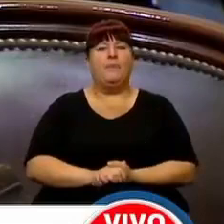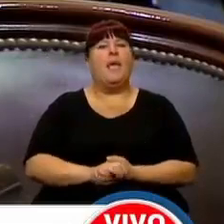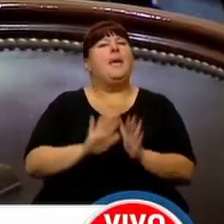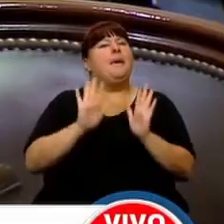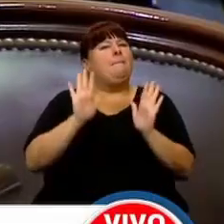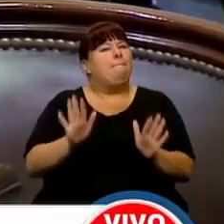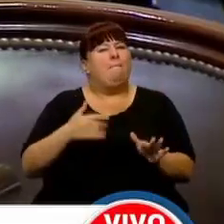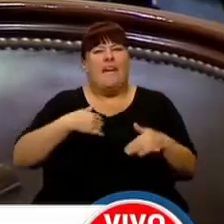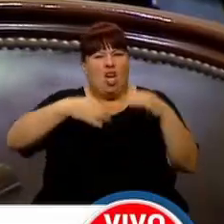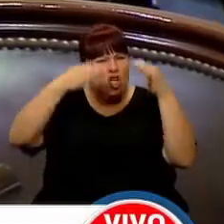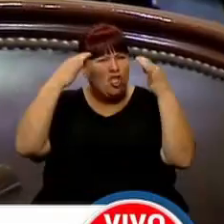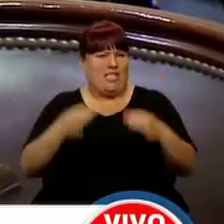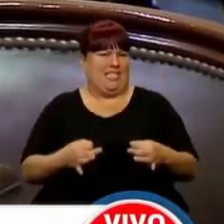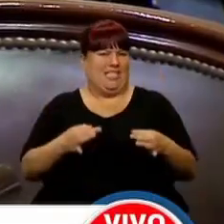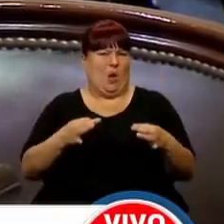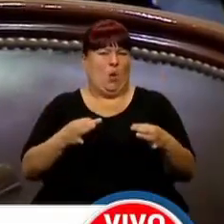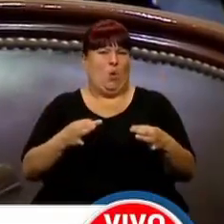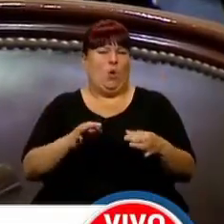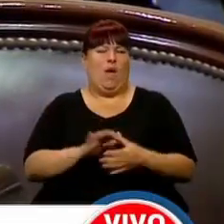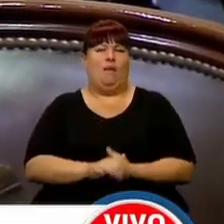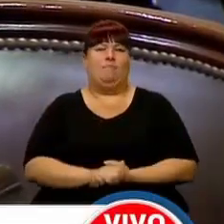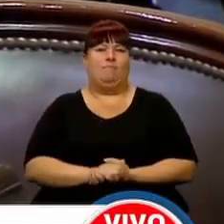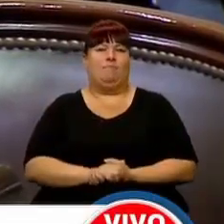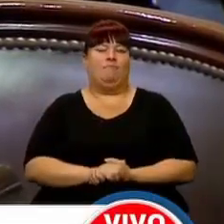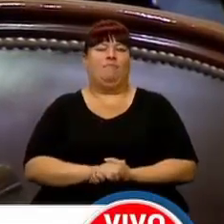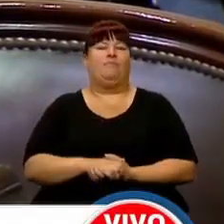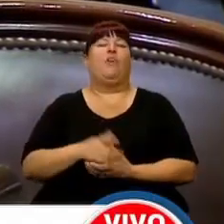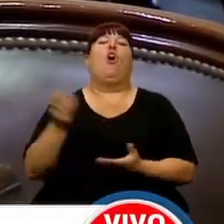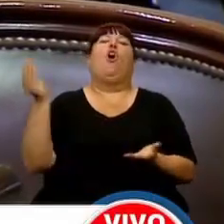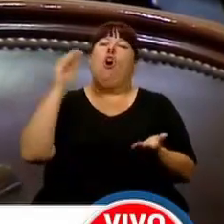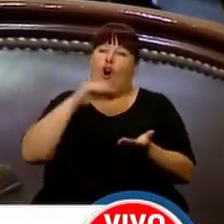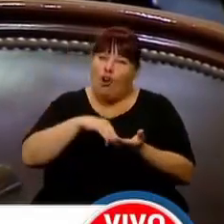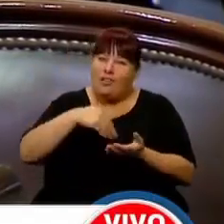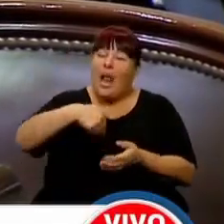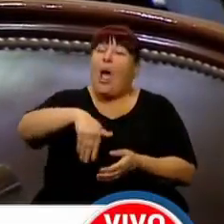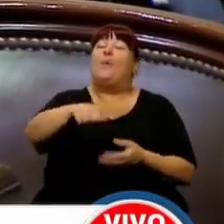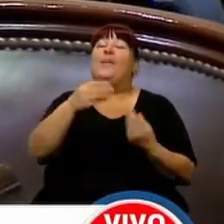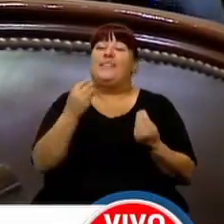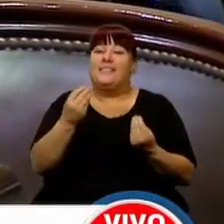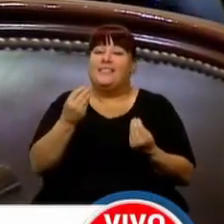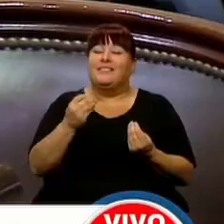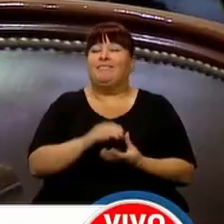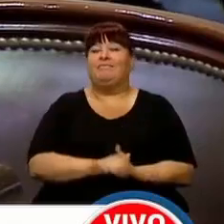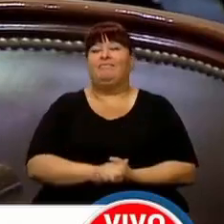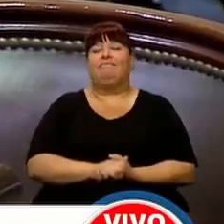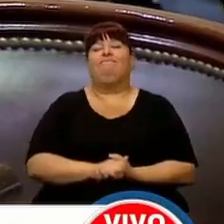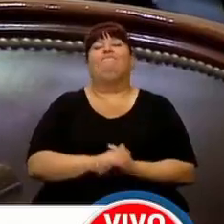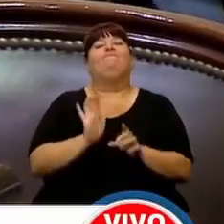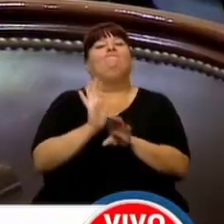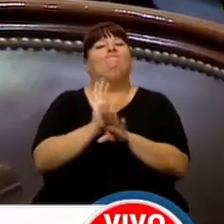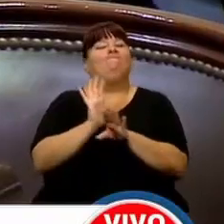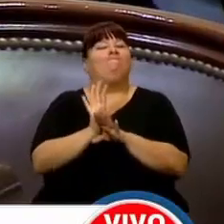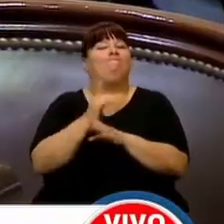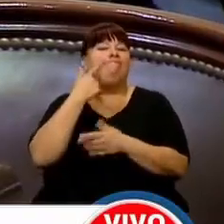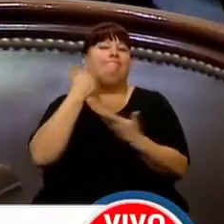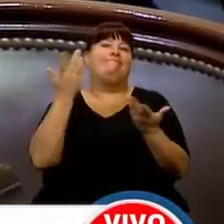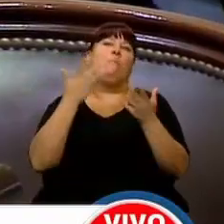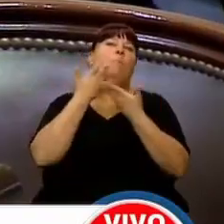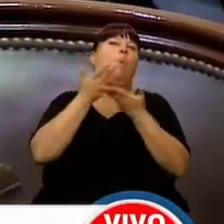pero estoy casi segura que nuevamente nos vamos a encontrar ante el